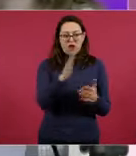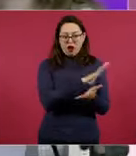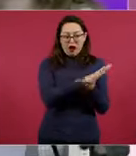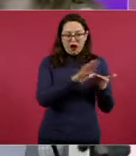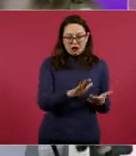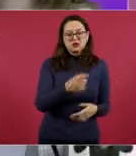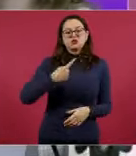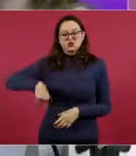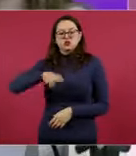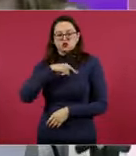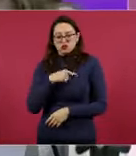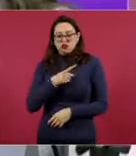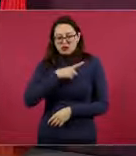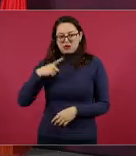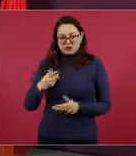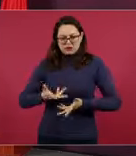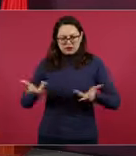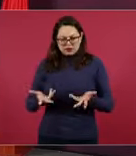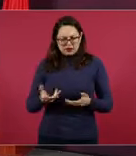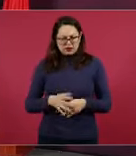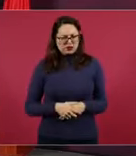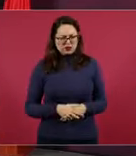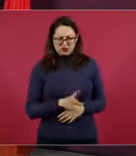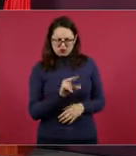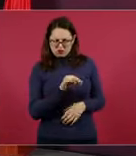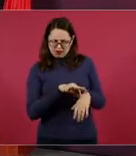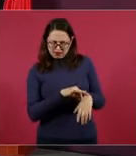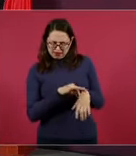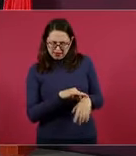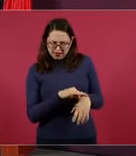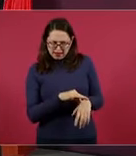allá de lo que ya hicimos. No habla literalmente.